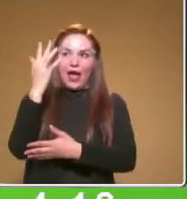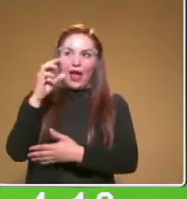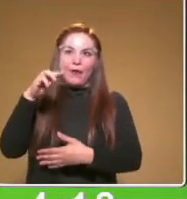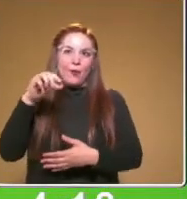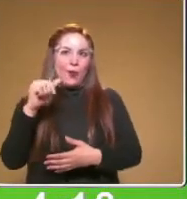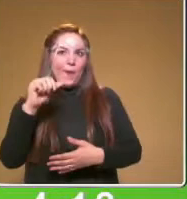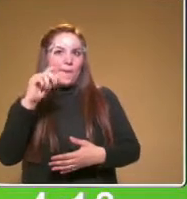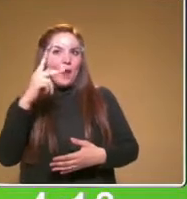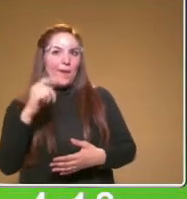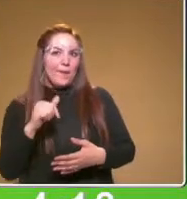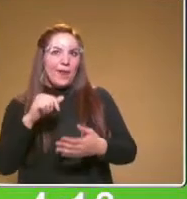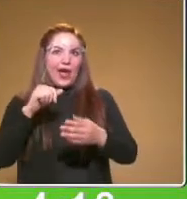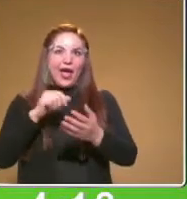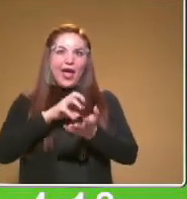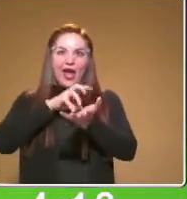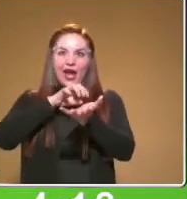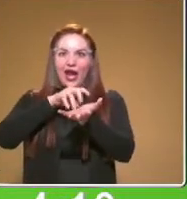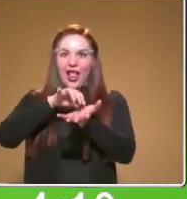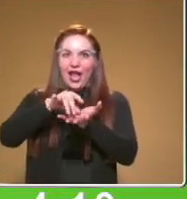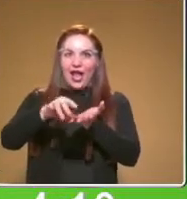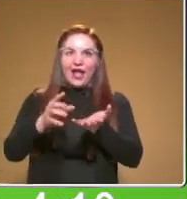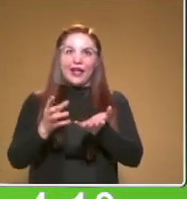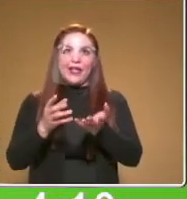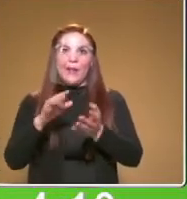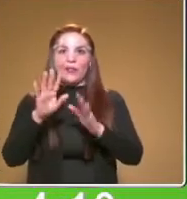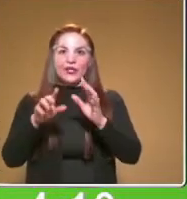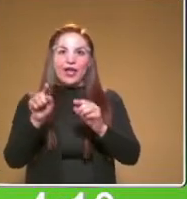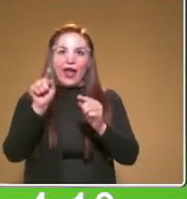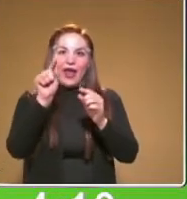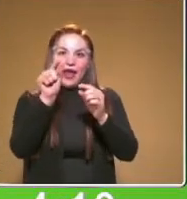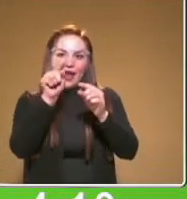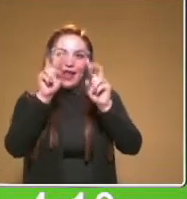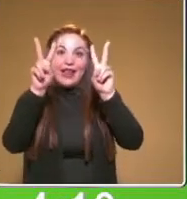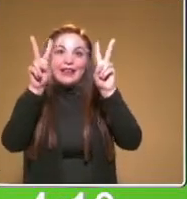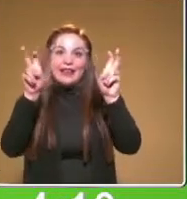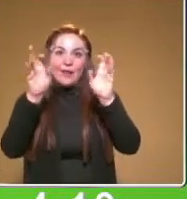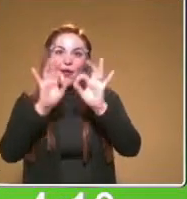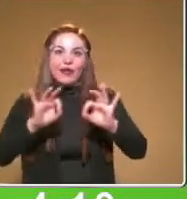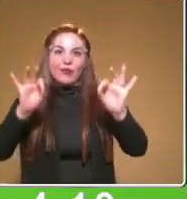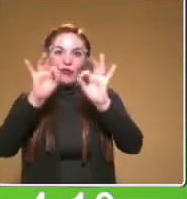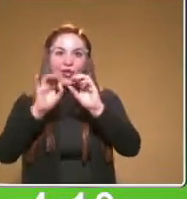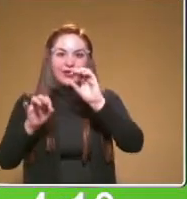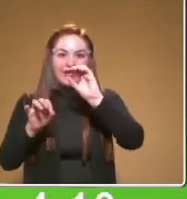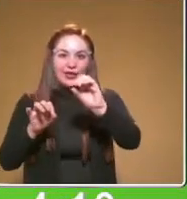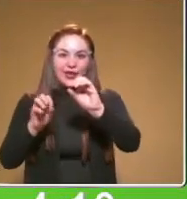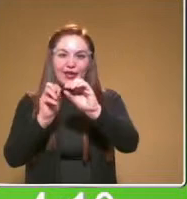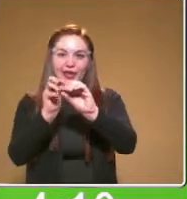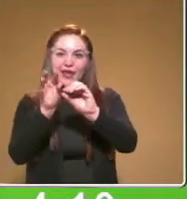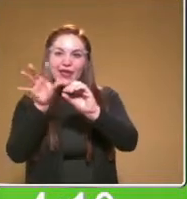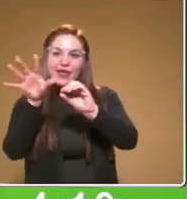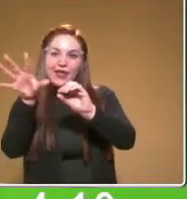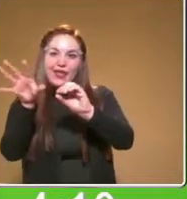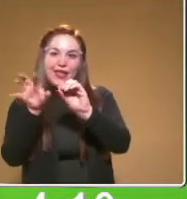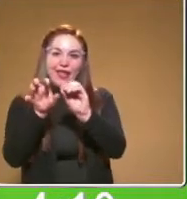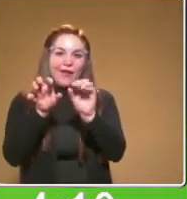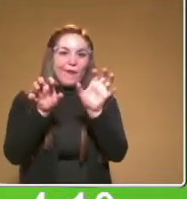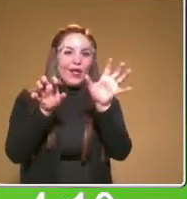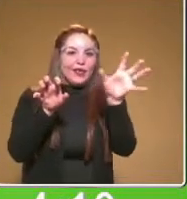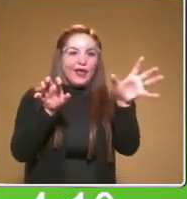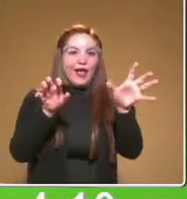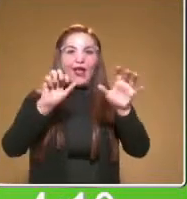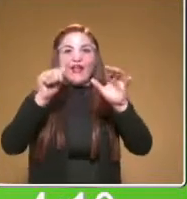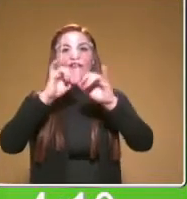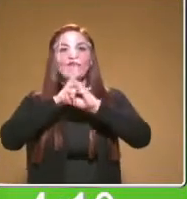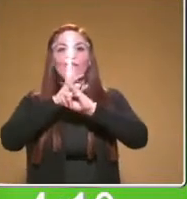cómo es esto? Pues hagan de cuenta que en el cuerpecito ponían como que el tema principal y en las patitas de una araña ponían